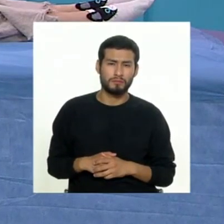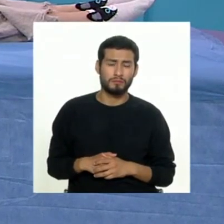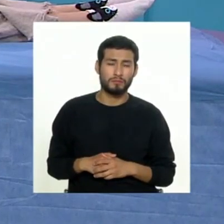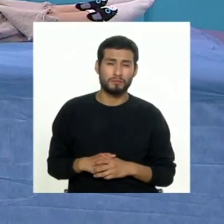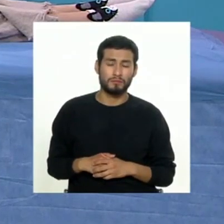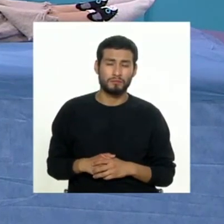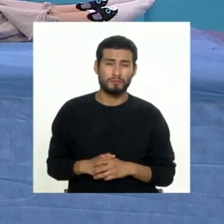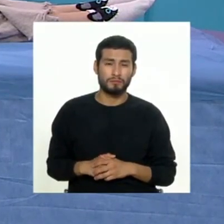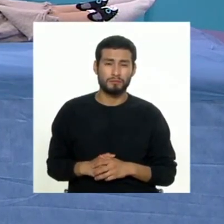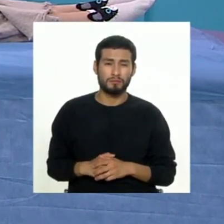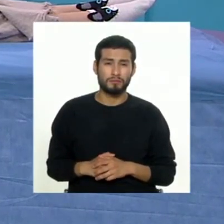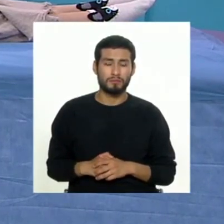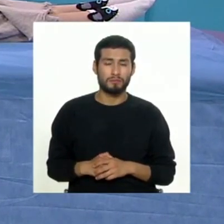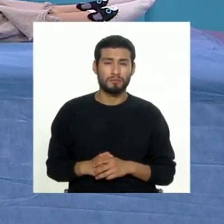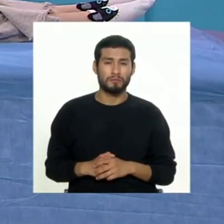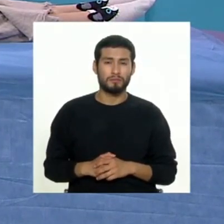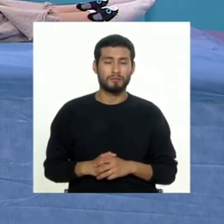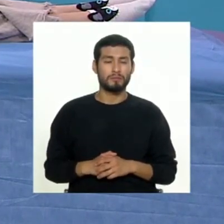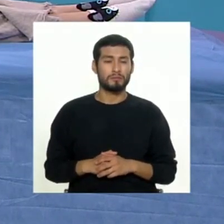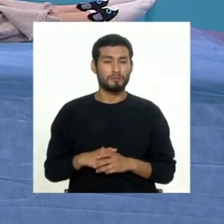Una pequeña molestia.